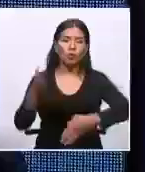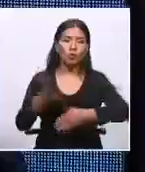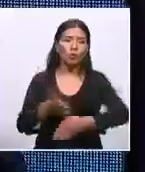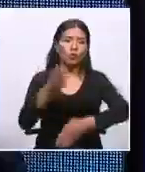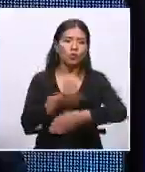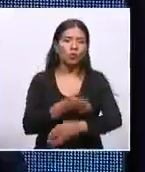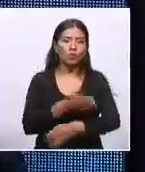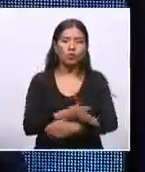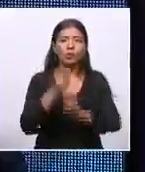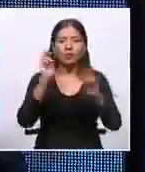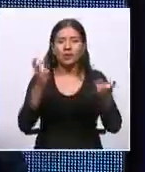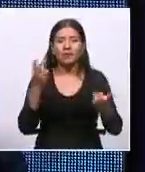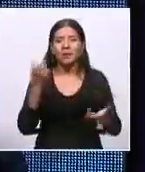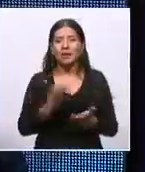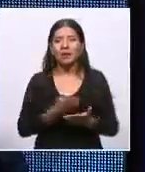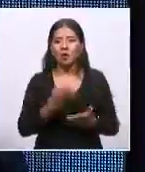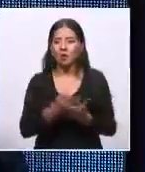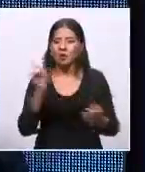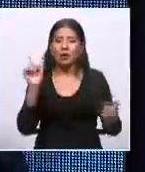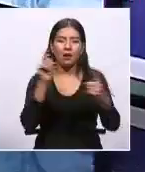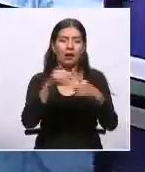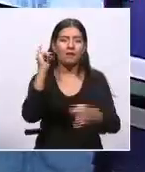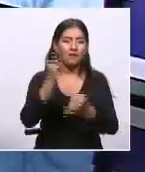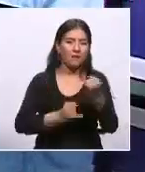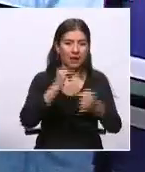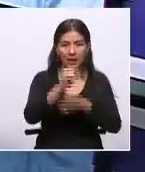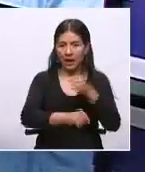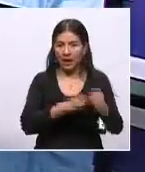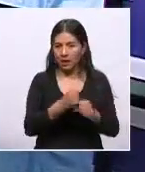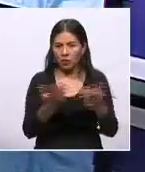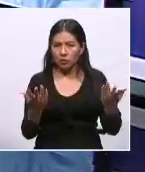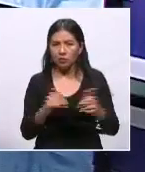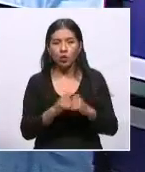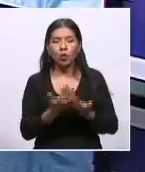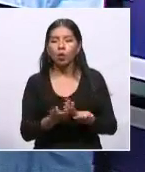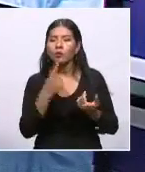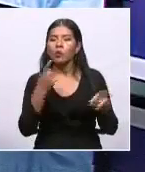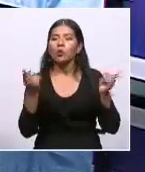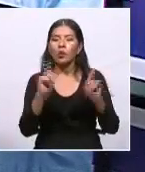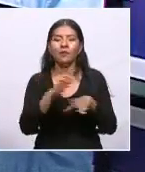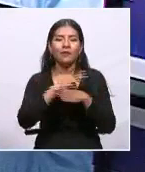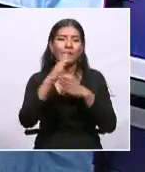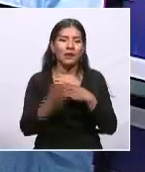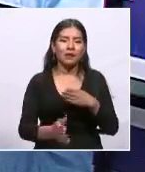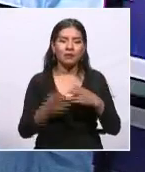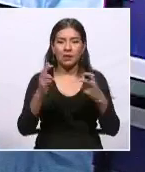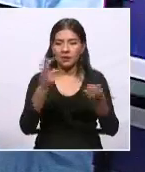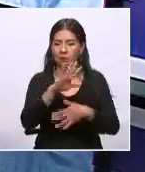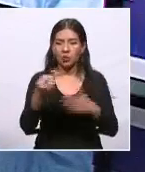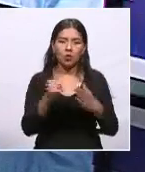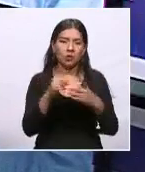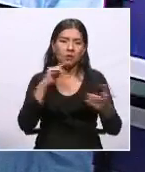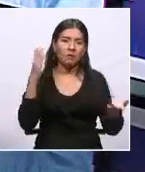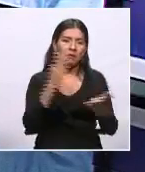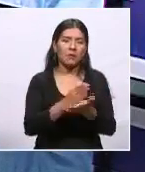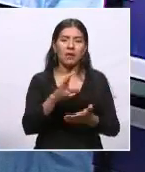la economía hasta fin de año? ¿Cómo se va a ver el finalizar de esta gestión tras este paro